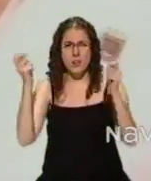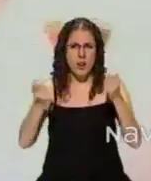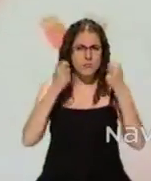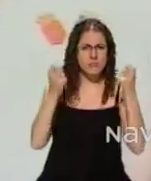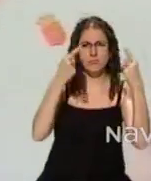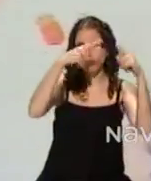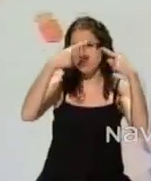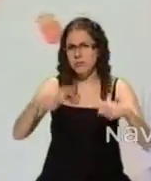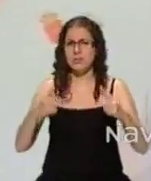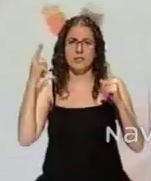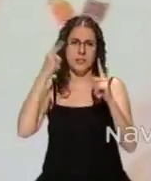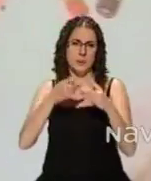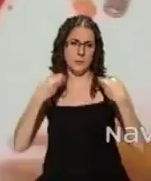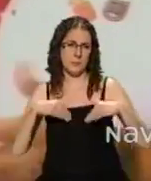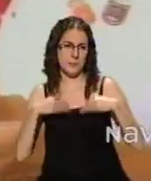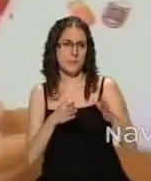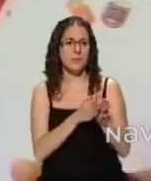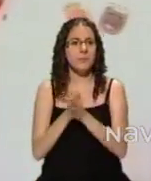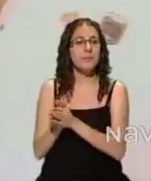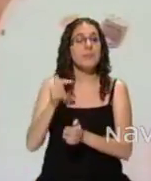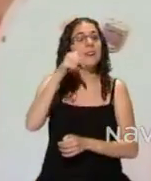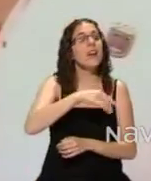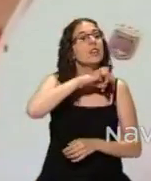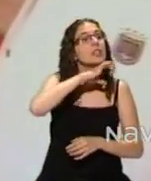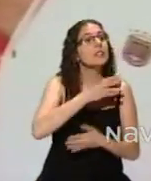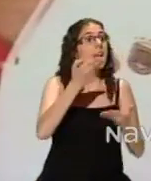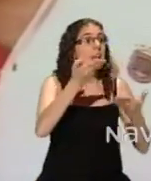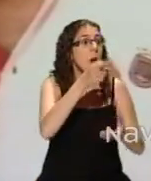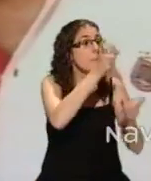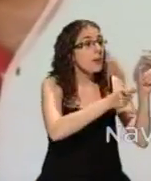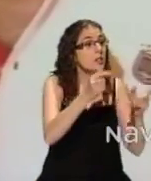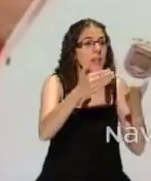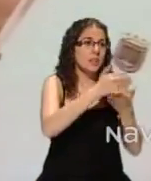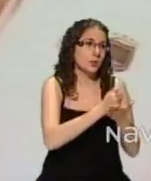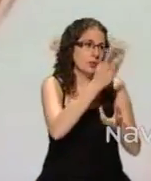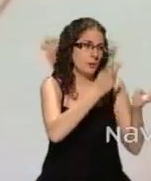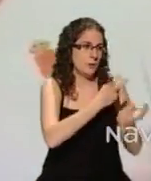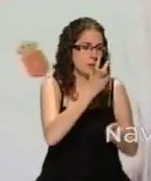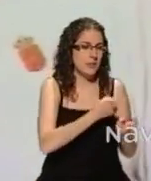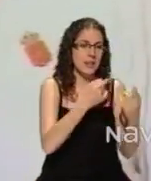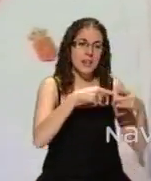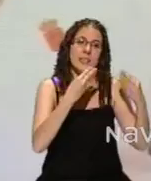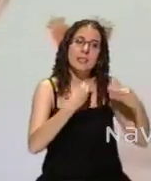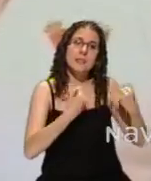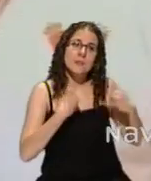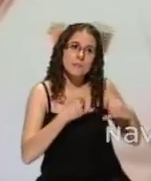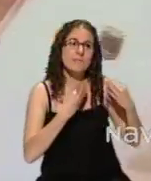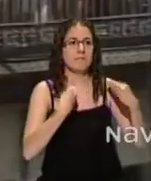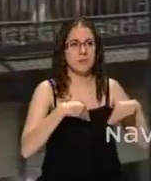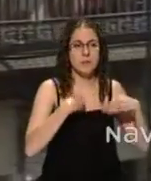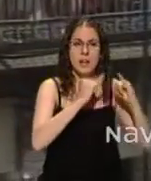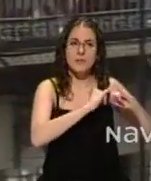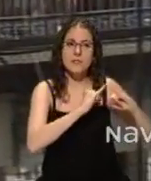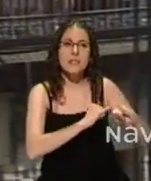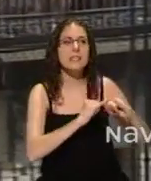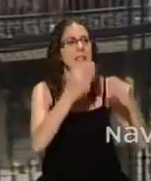y desde aquí invitar a fiestas a todos los que no puedan acompañarnos desde esta plaza de los güeros y que pasen unos buenos días. Ya